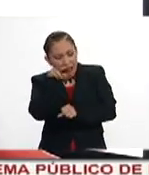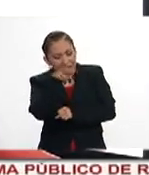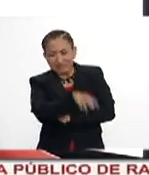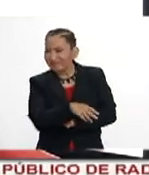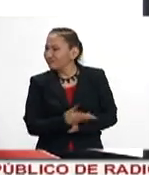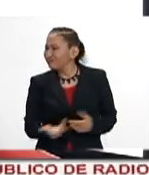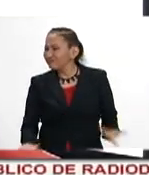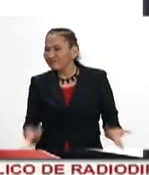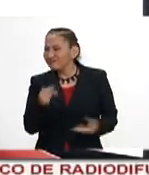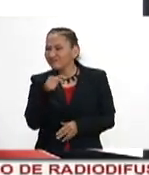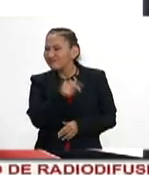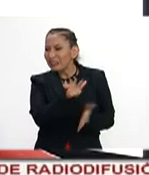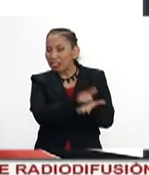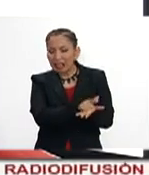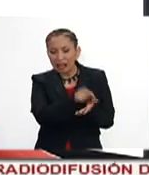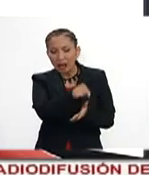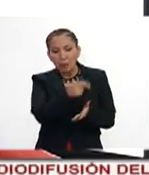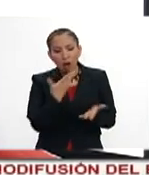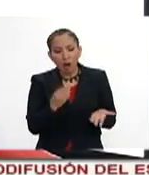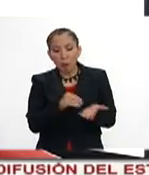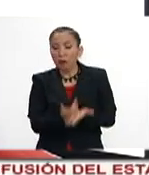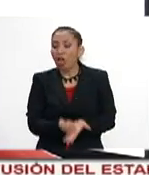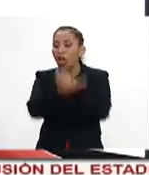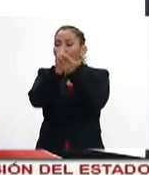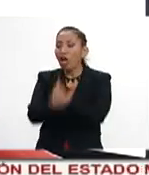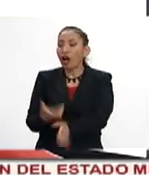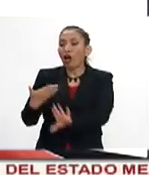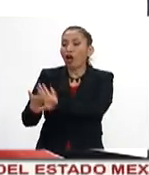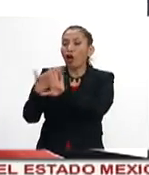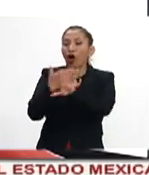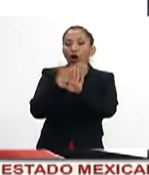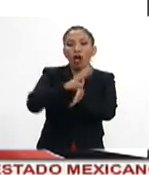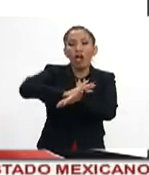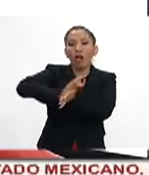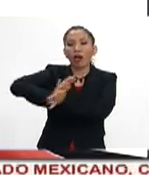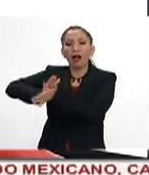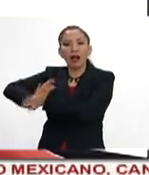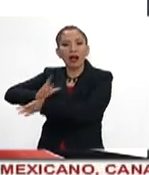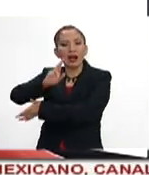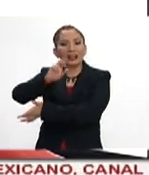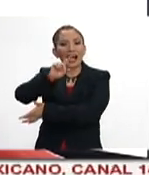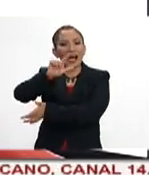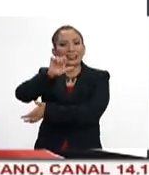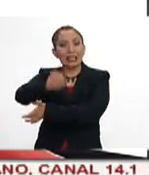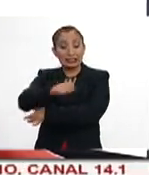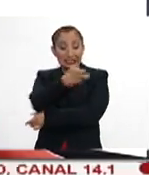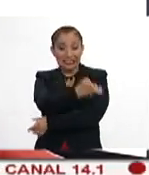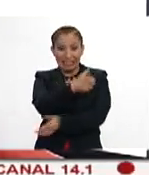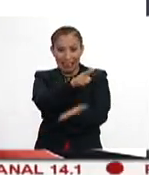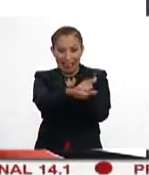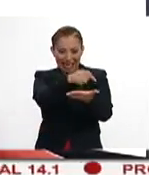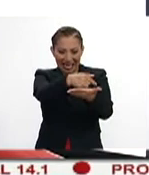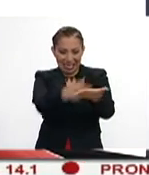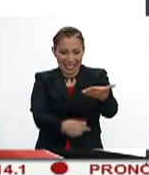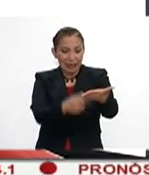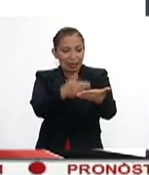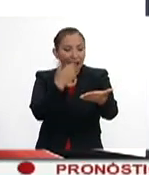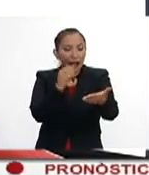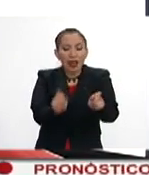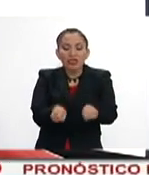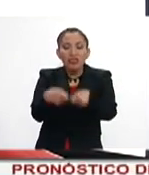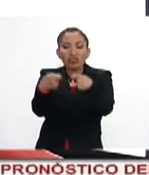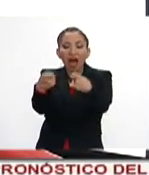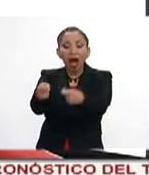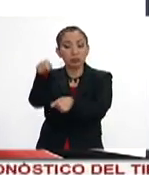como una medida que va a impulsar la discriminación racial. La ley busca, bueno, de alguna manera le